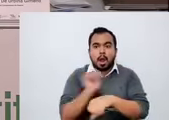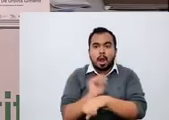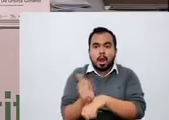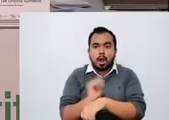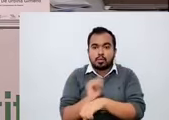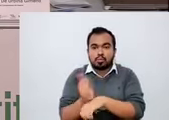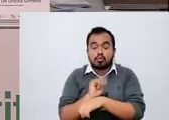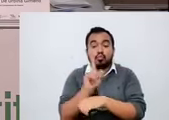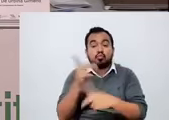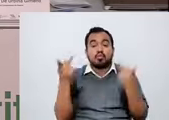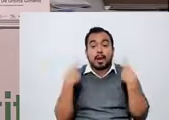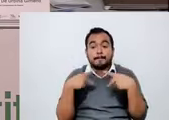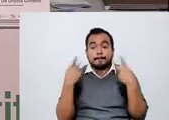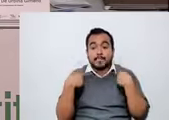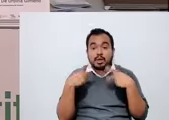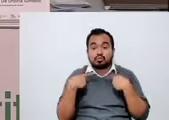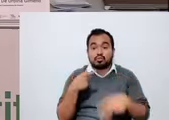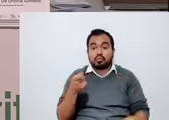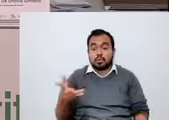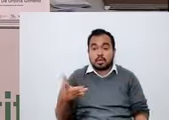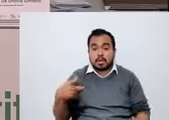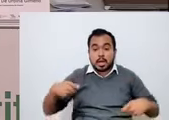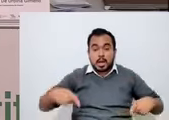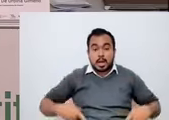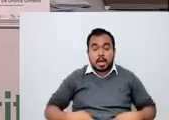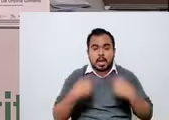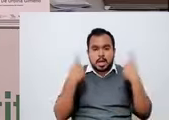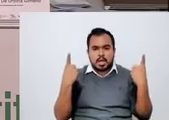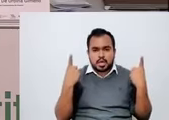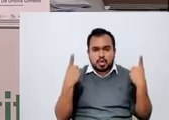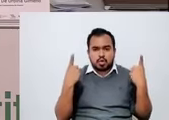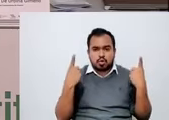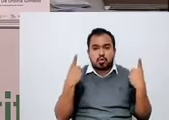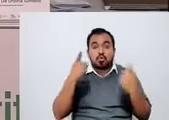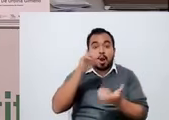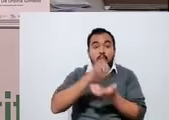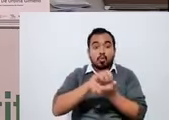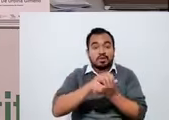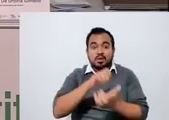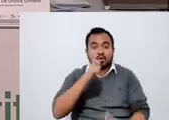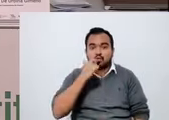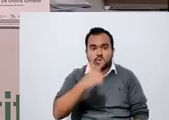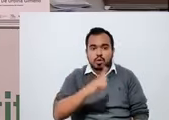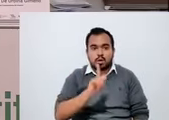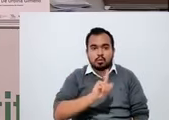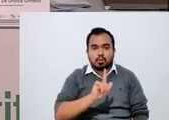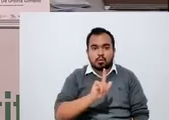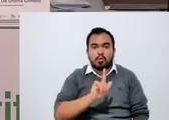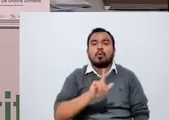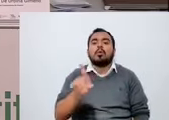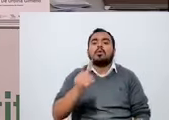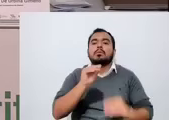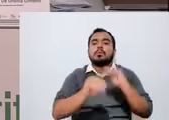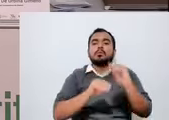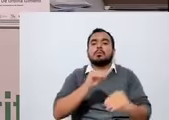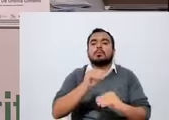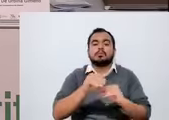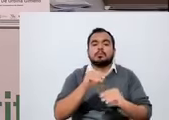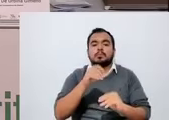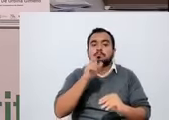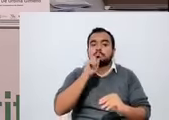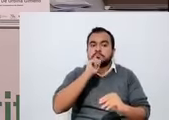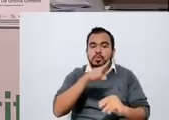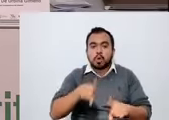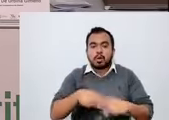una persona que era alérgico a no sé qué ingrediente, que había pedido que su hamburguesa no lo tuviera y la habían hecho supuestamente con ese ingrediente. Todo